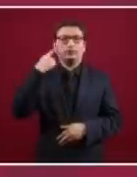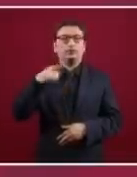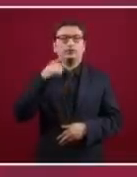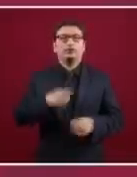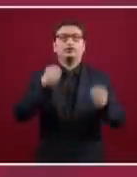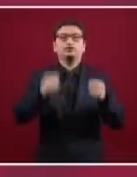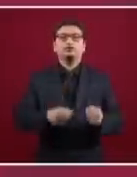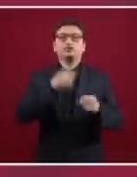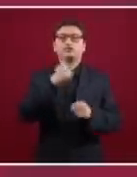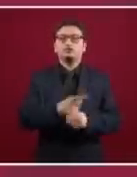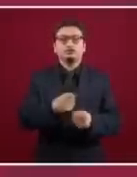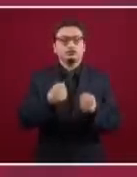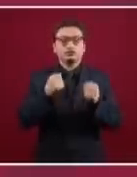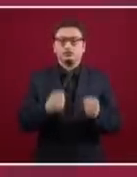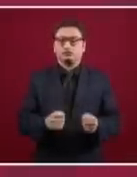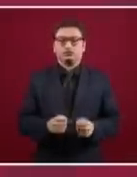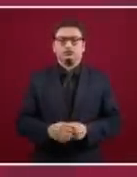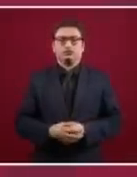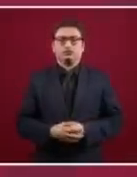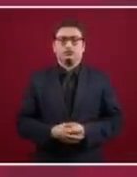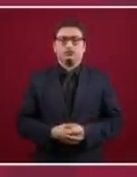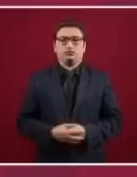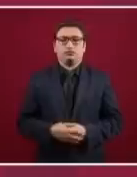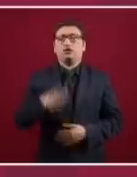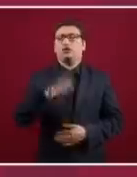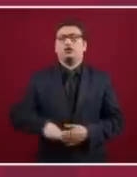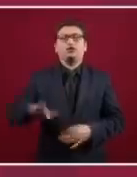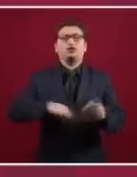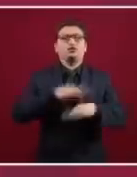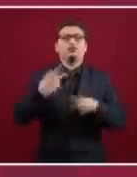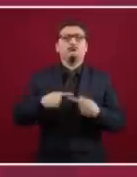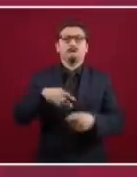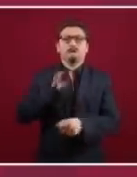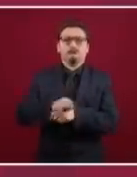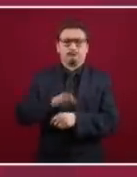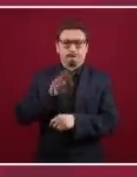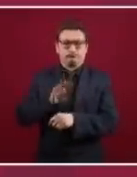seguridad a los ciudadanos